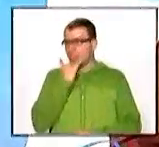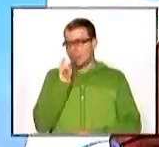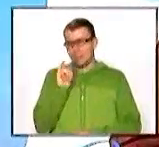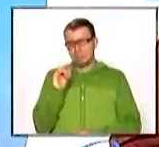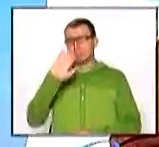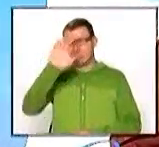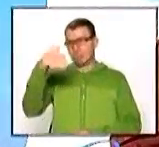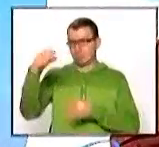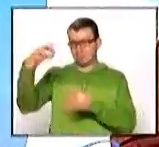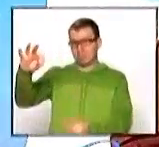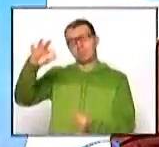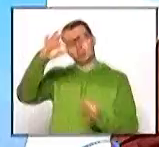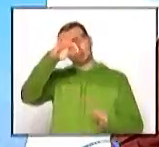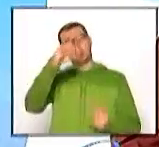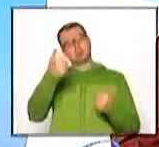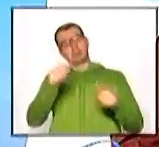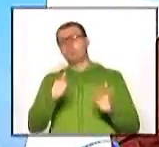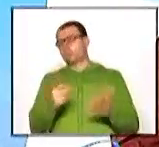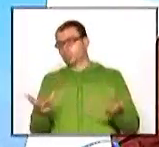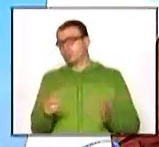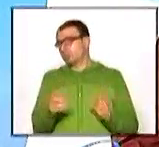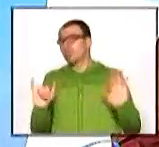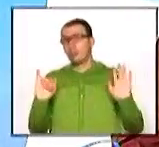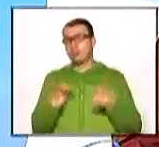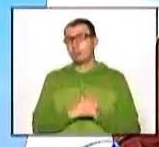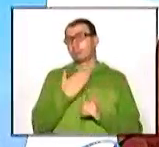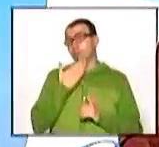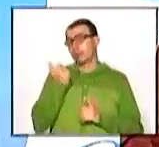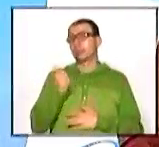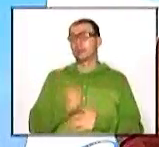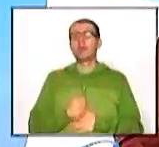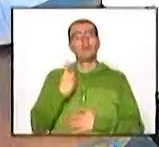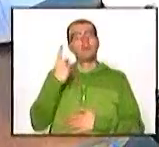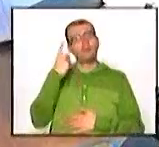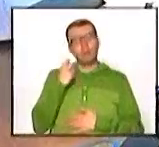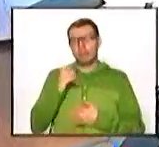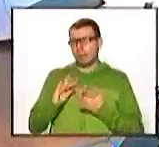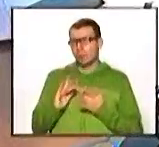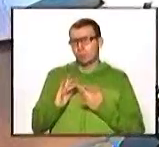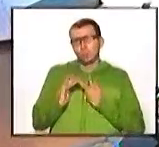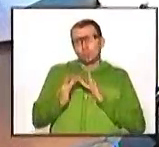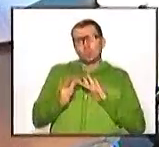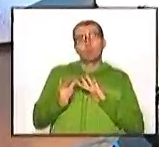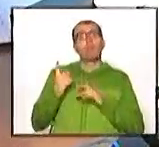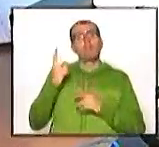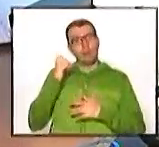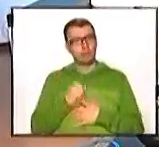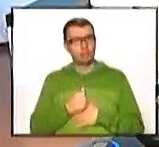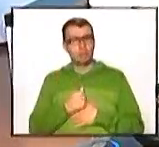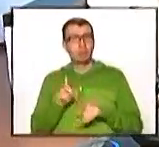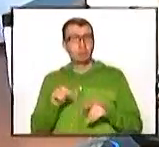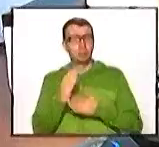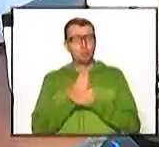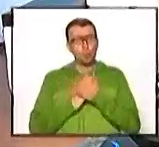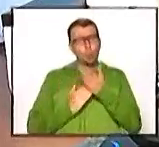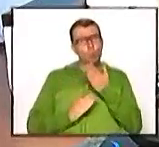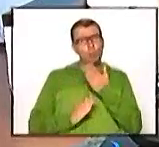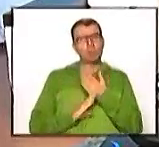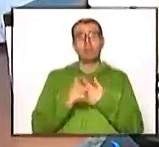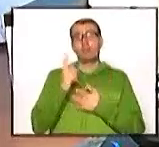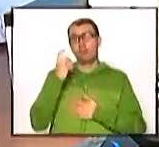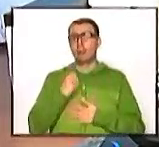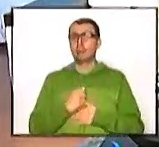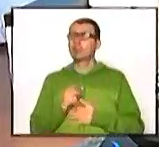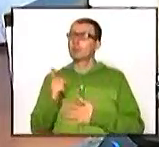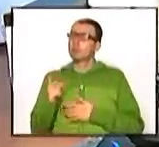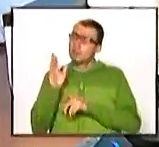mismo? Muy triste, uno... Falta mucha humanidad, falta mucha humildad, falta mucho trato